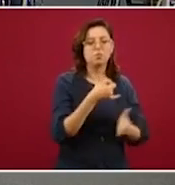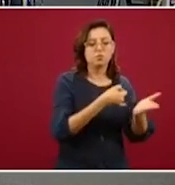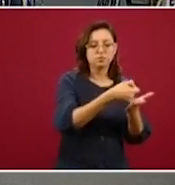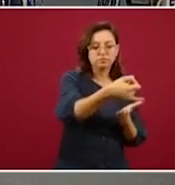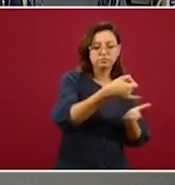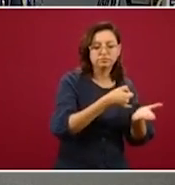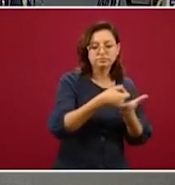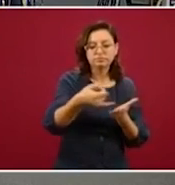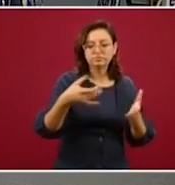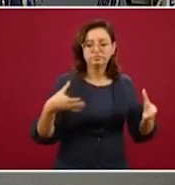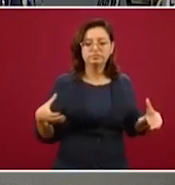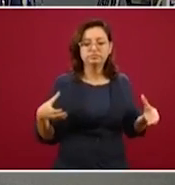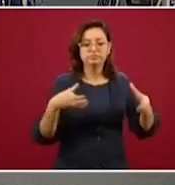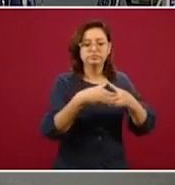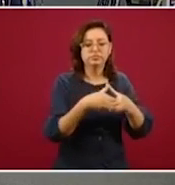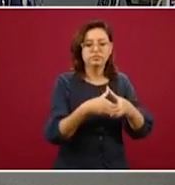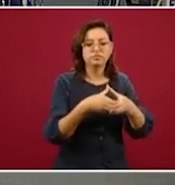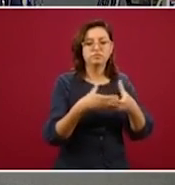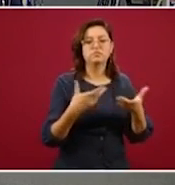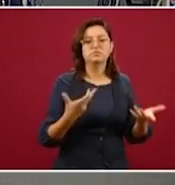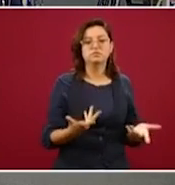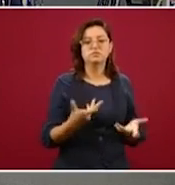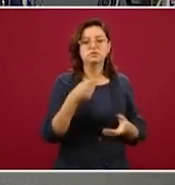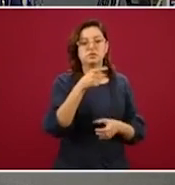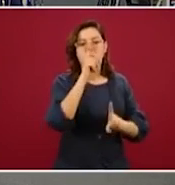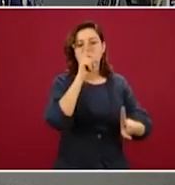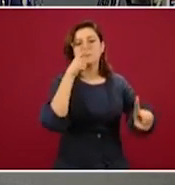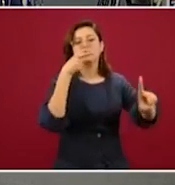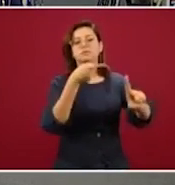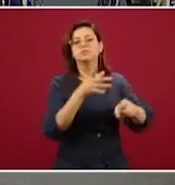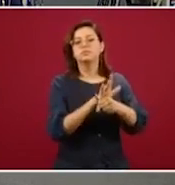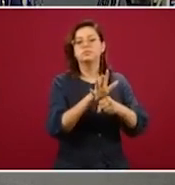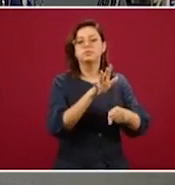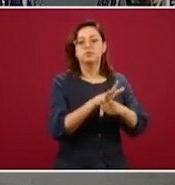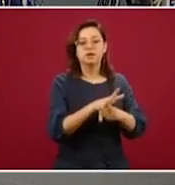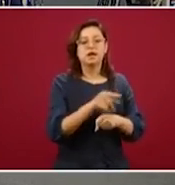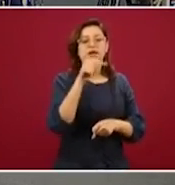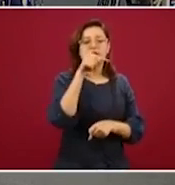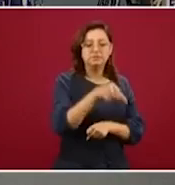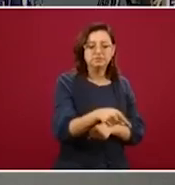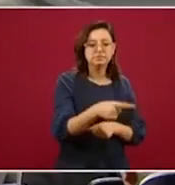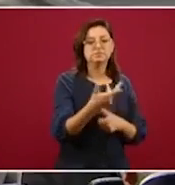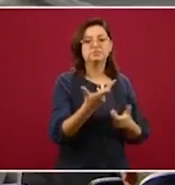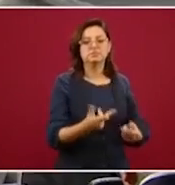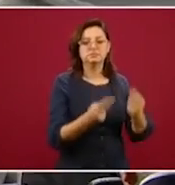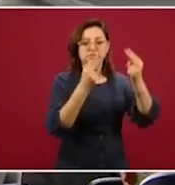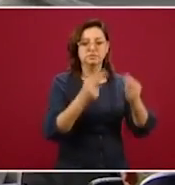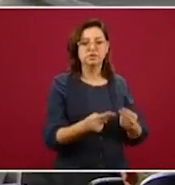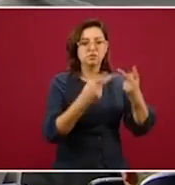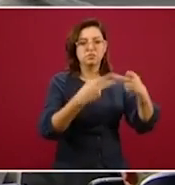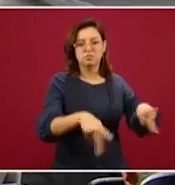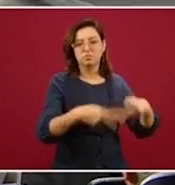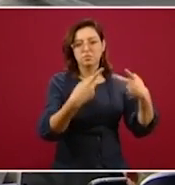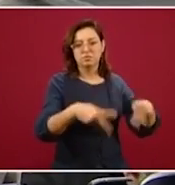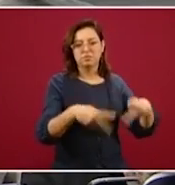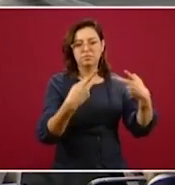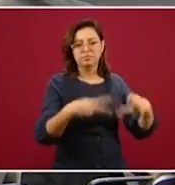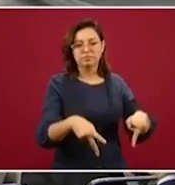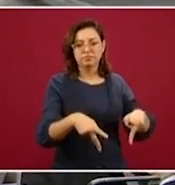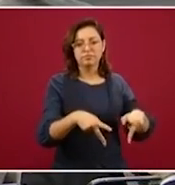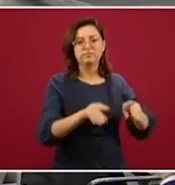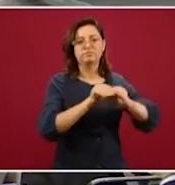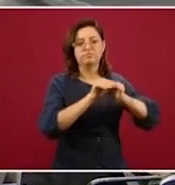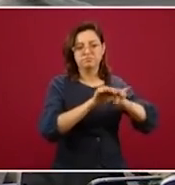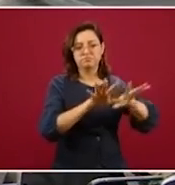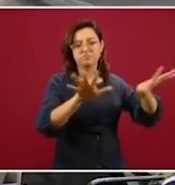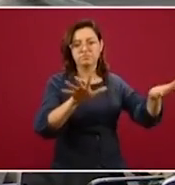huertos comunales. Lo que ellas estarían buscando es que esos huertos tengan comercialización y que esa comercialización